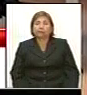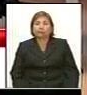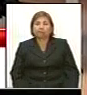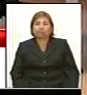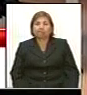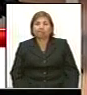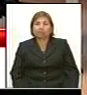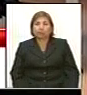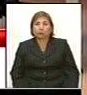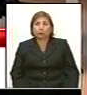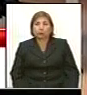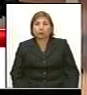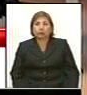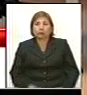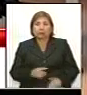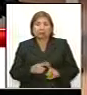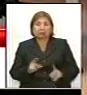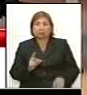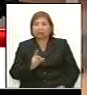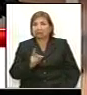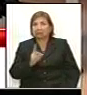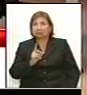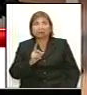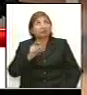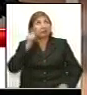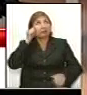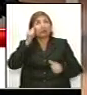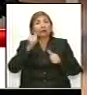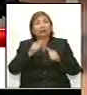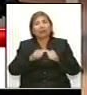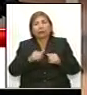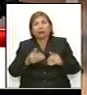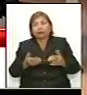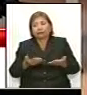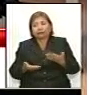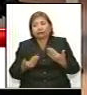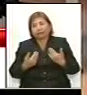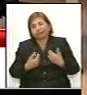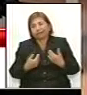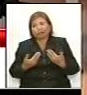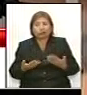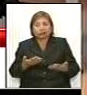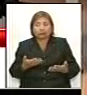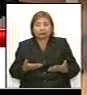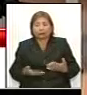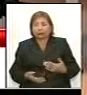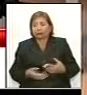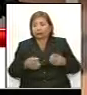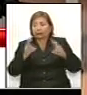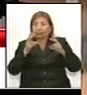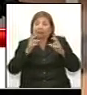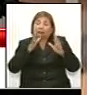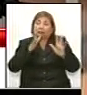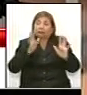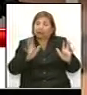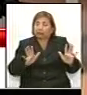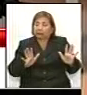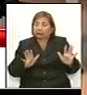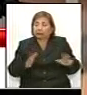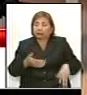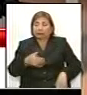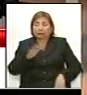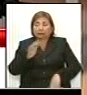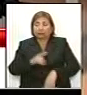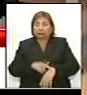Pero no recuerdo la... Tenía que haber, ¿no es cierto? Por el tema de no sé si en ese